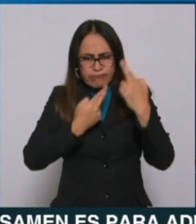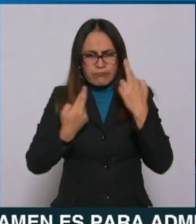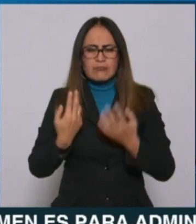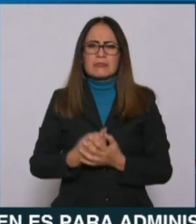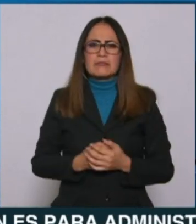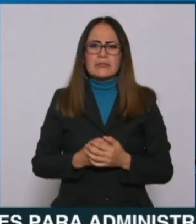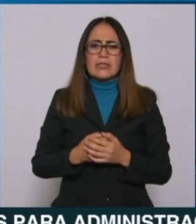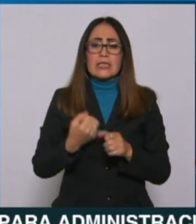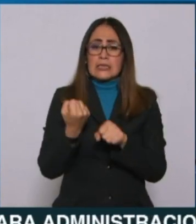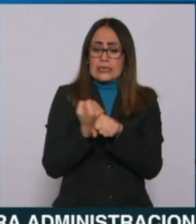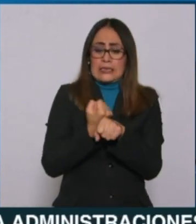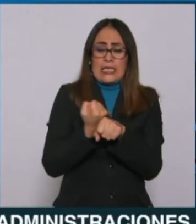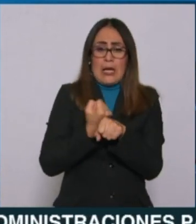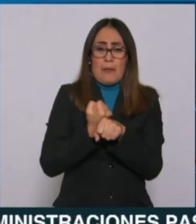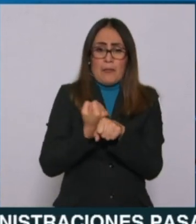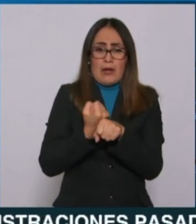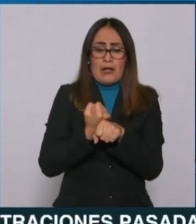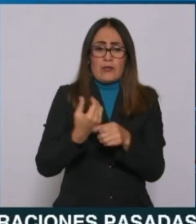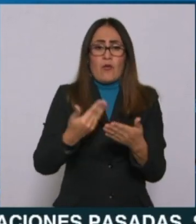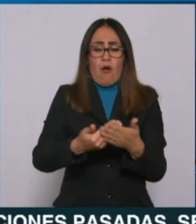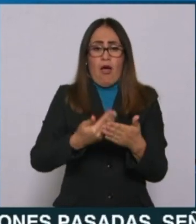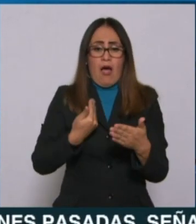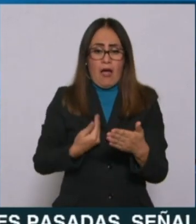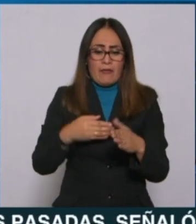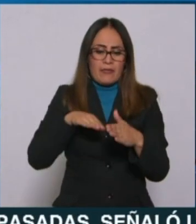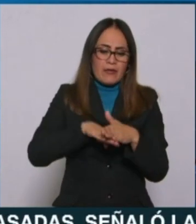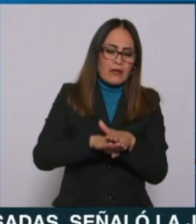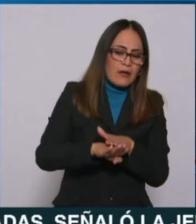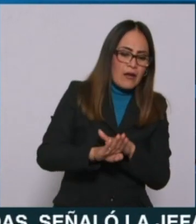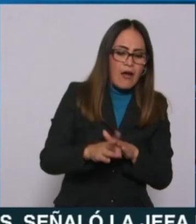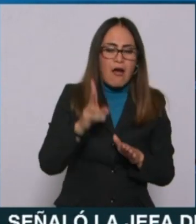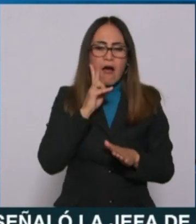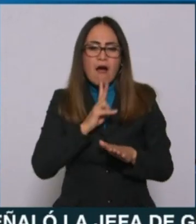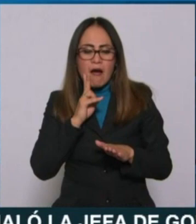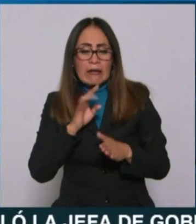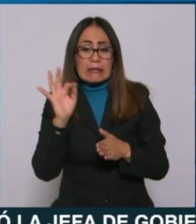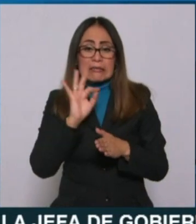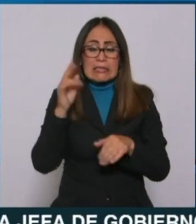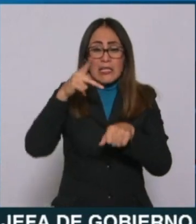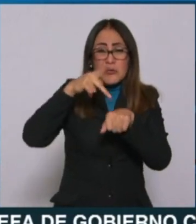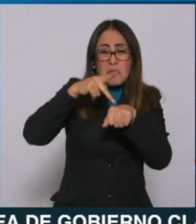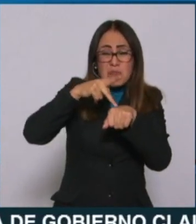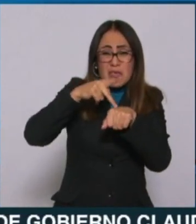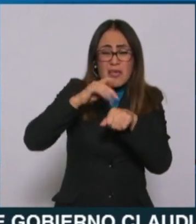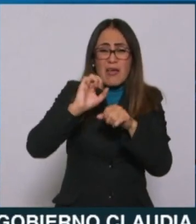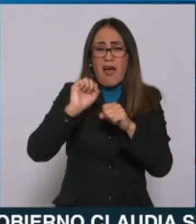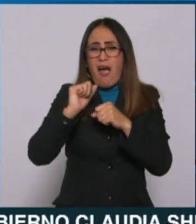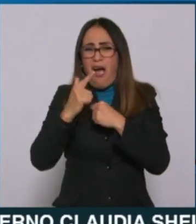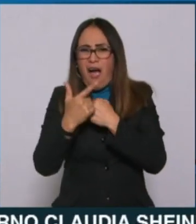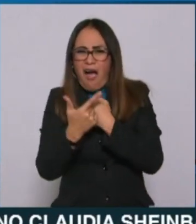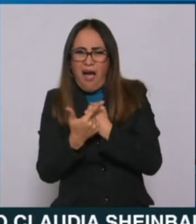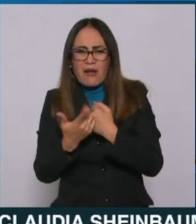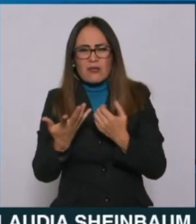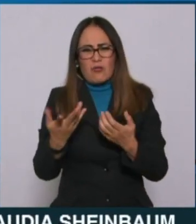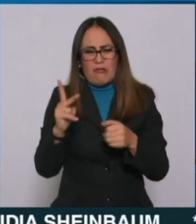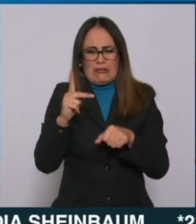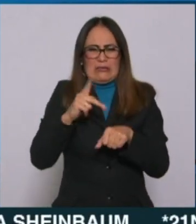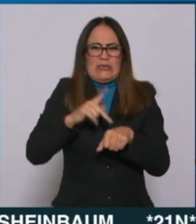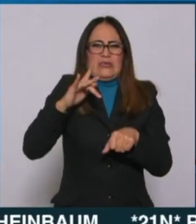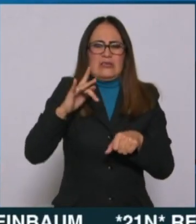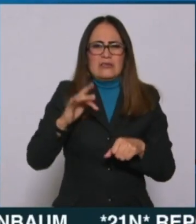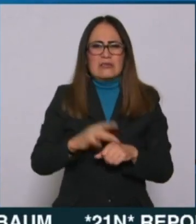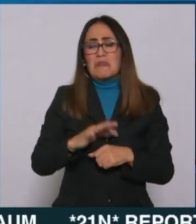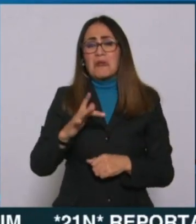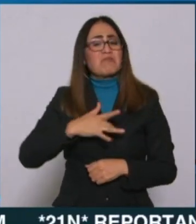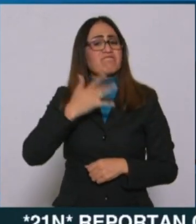zapatos, no ponérselos sin antes haber metido la mano para revisar que no haya una piedra, ningún objeto, porque no